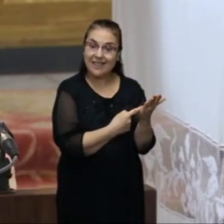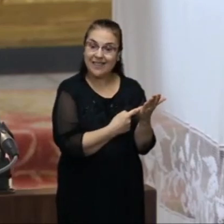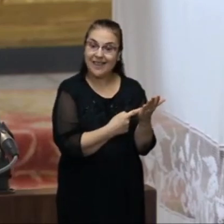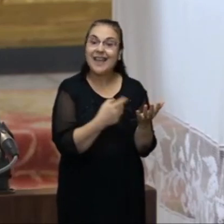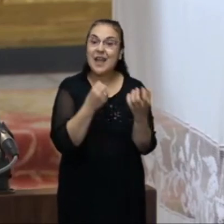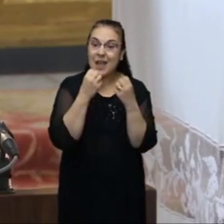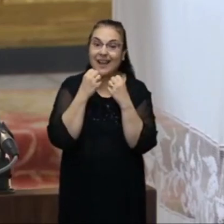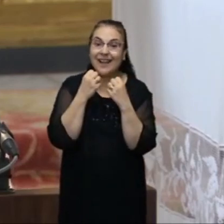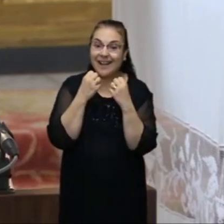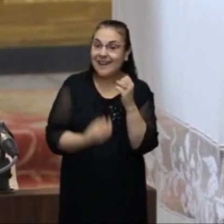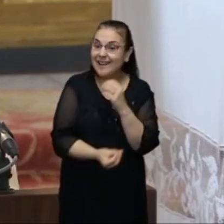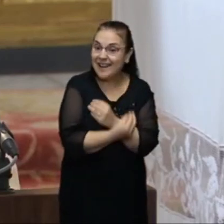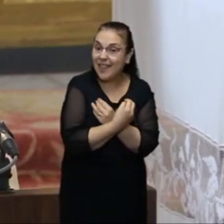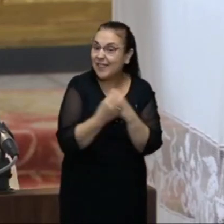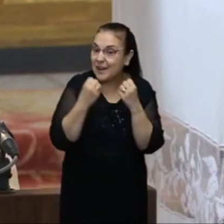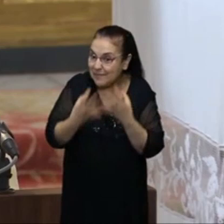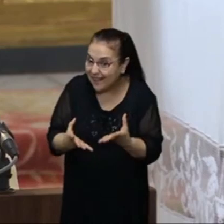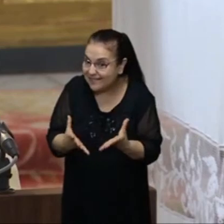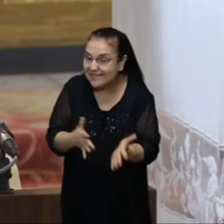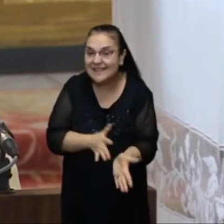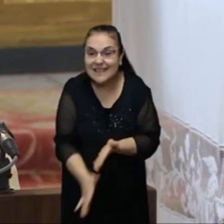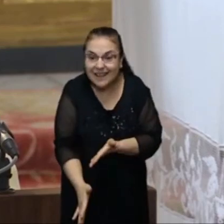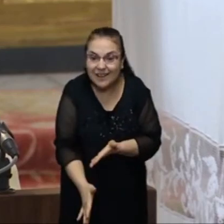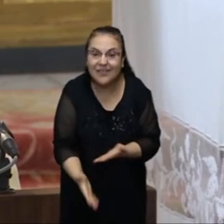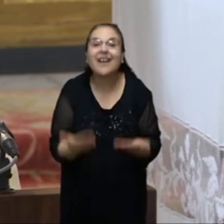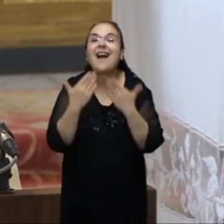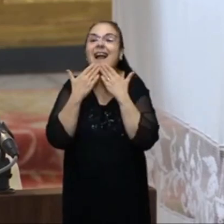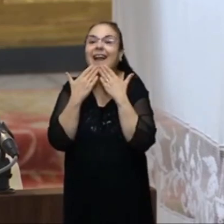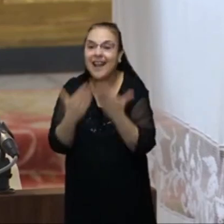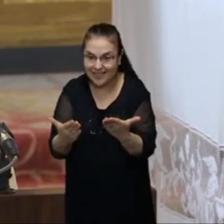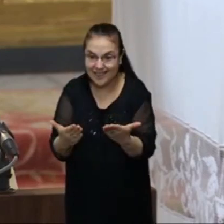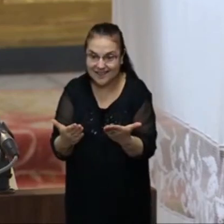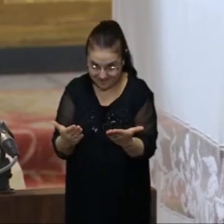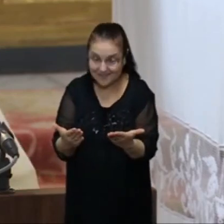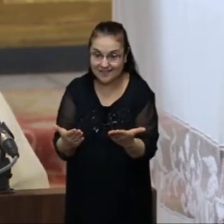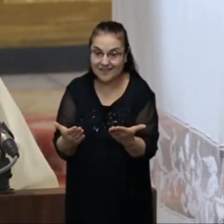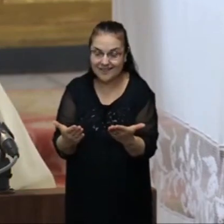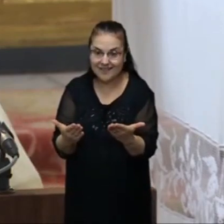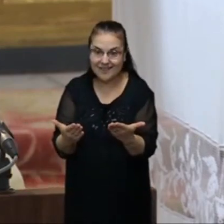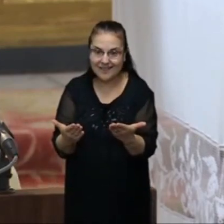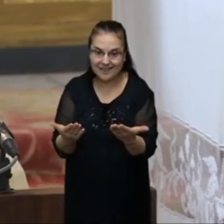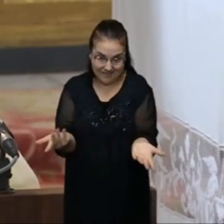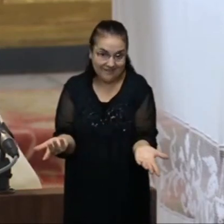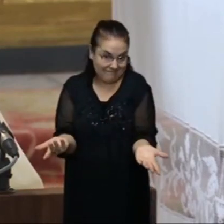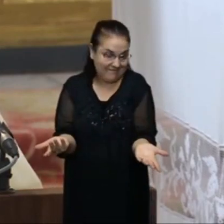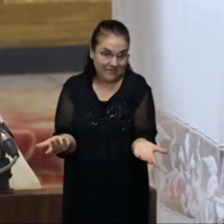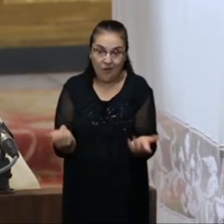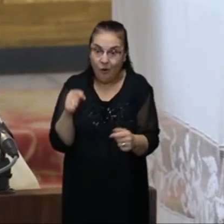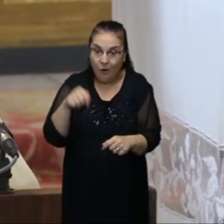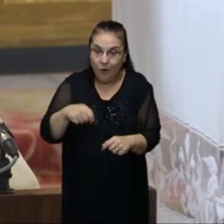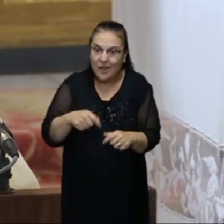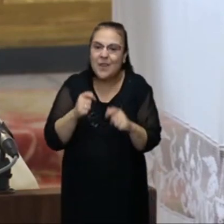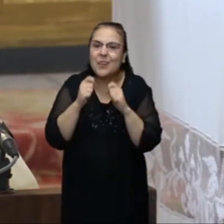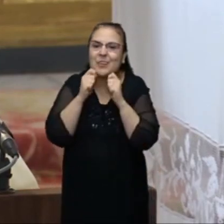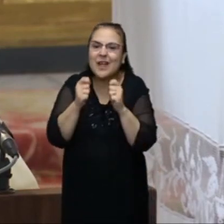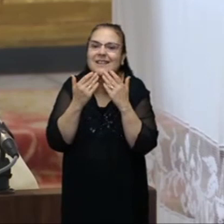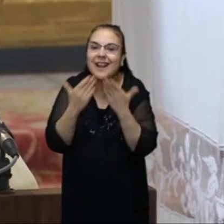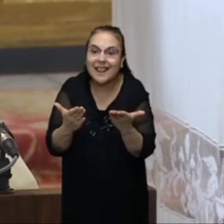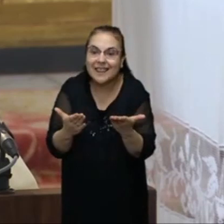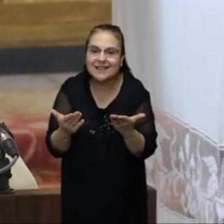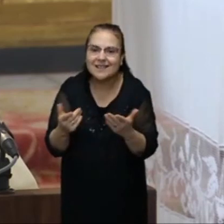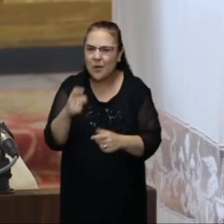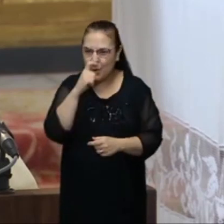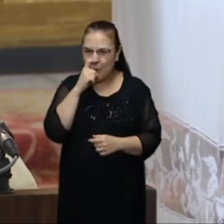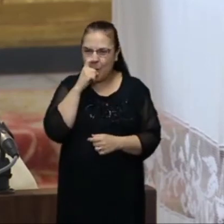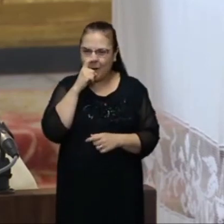el ser agradecidos. Claro, es eso, es eso. Hoy, ¿por qué le das gracias a Dios? ¿Te acuerdas de